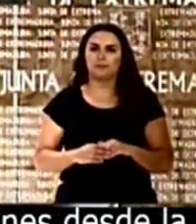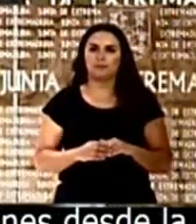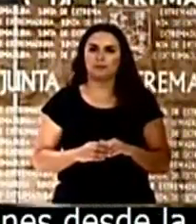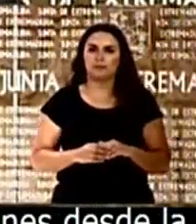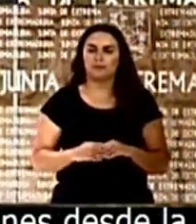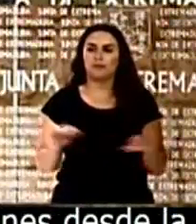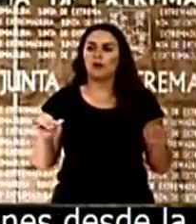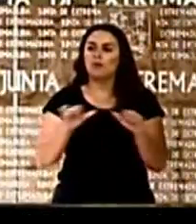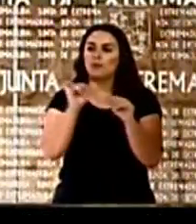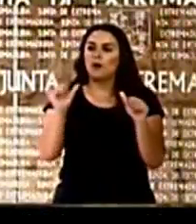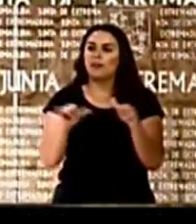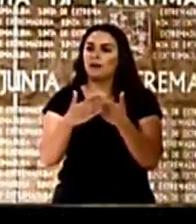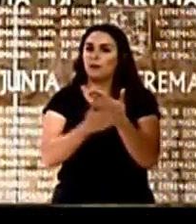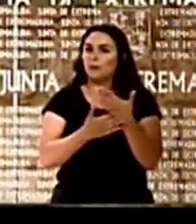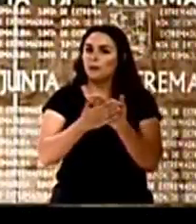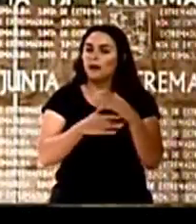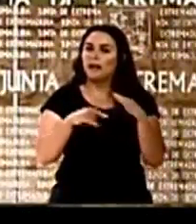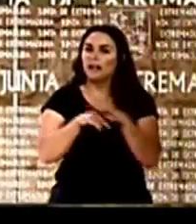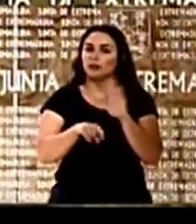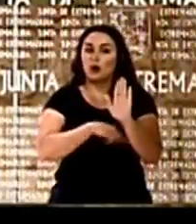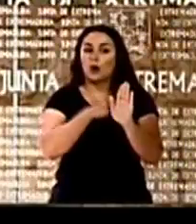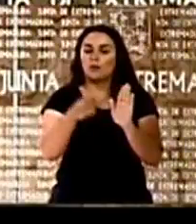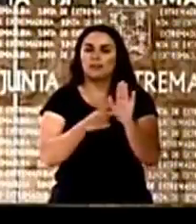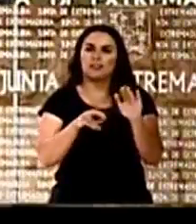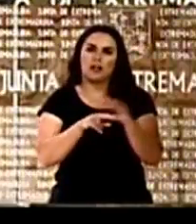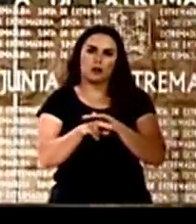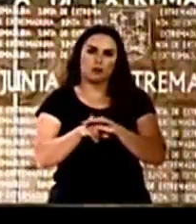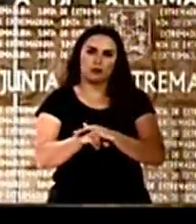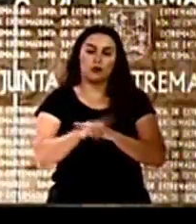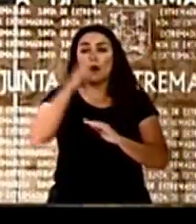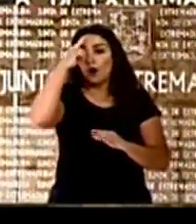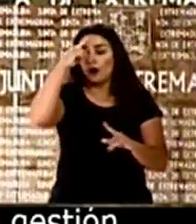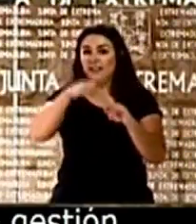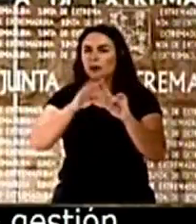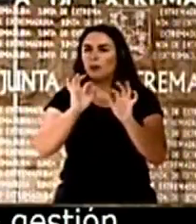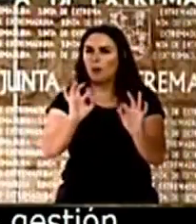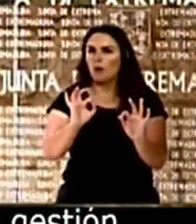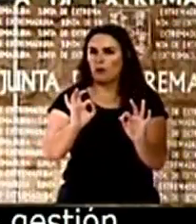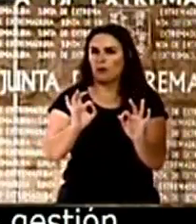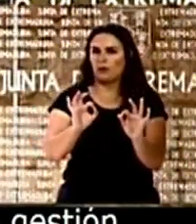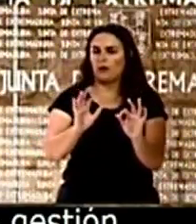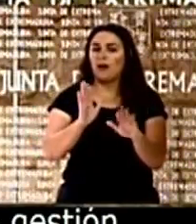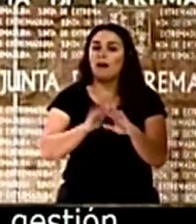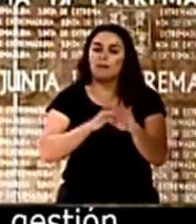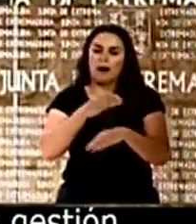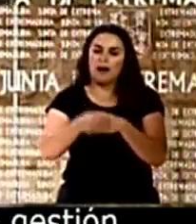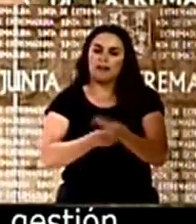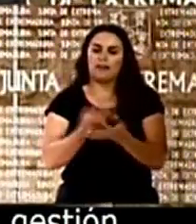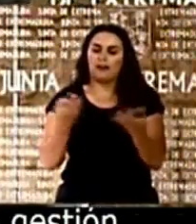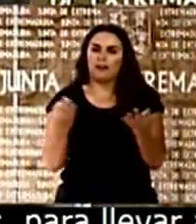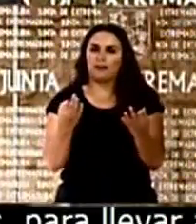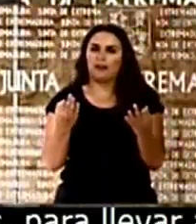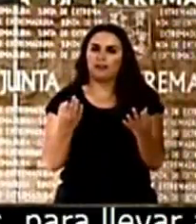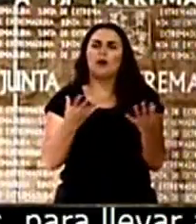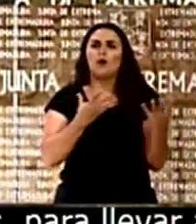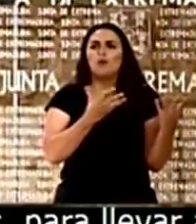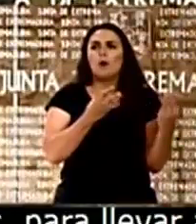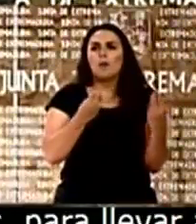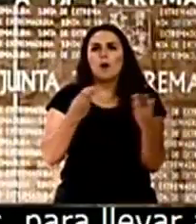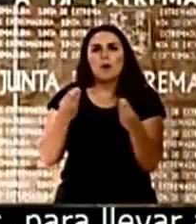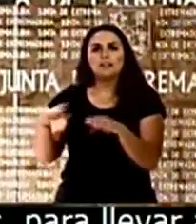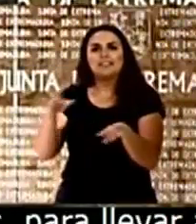segundo lugar, de gestión integrada de los recursos, con objetivos concretos, para llevar a cabo un efecto multiplicador en